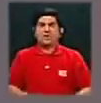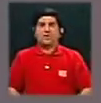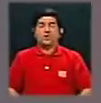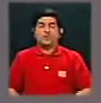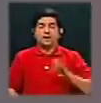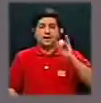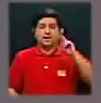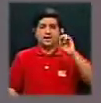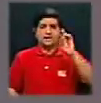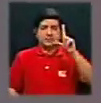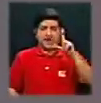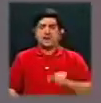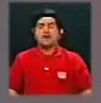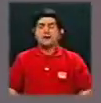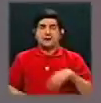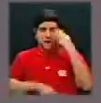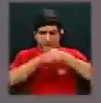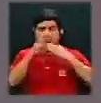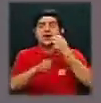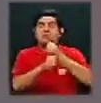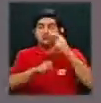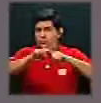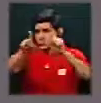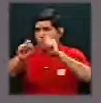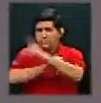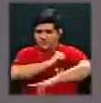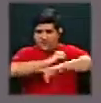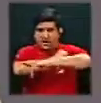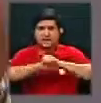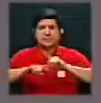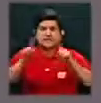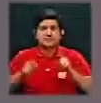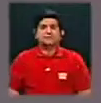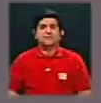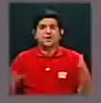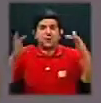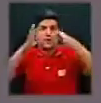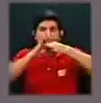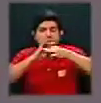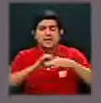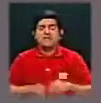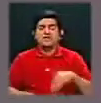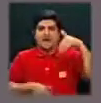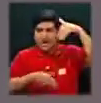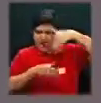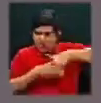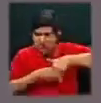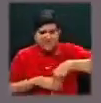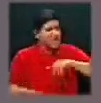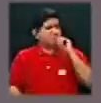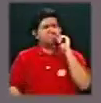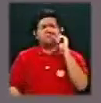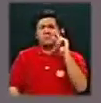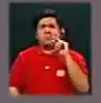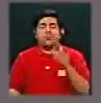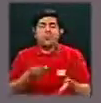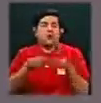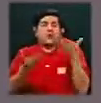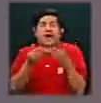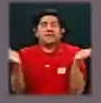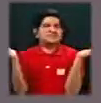funciona en muchos países al mismo tiempo. Pero, en cambio, su integración con las cadenas de valor internas es mínima o